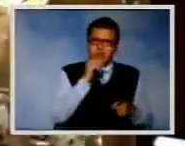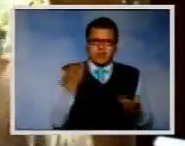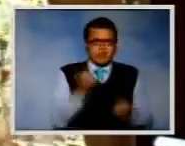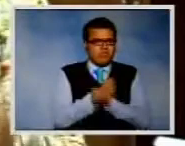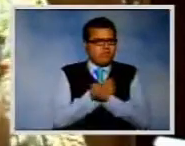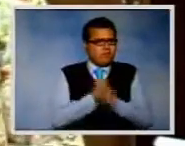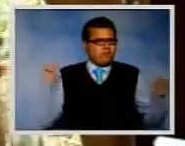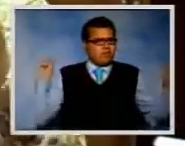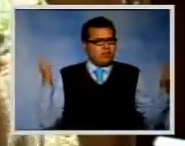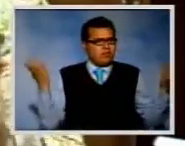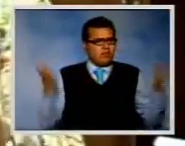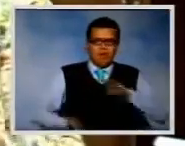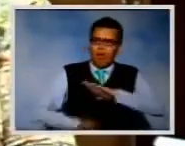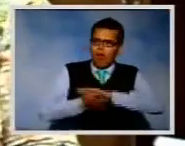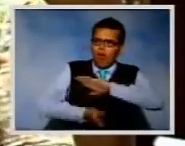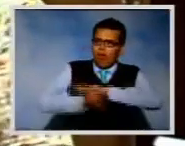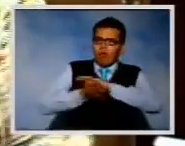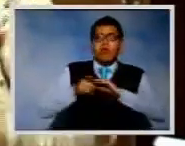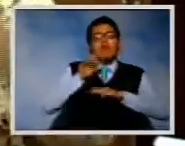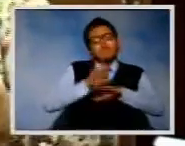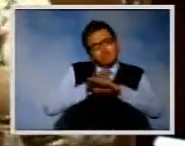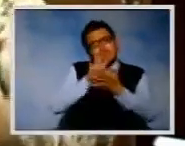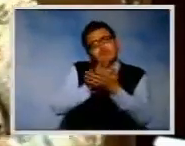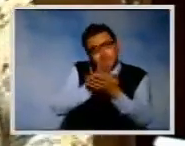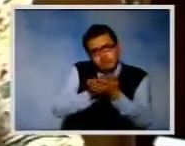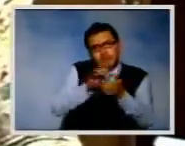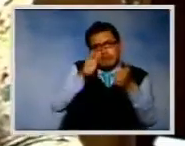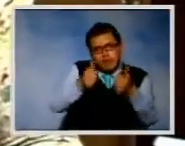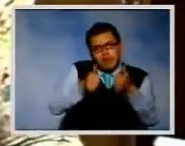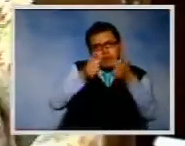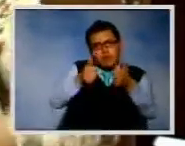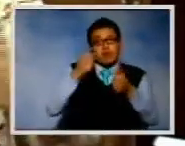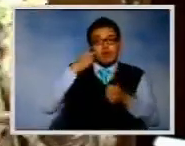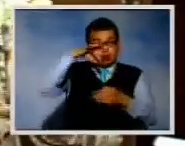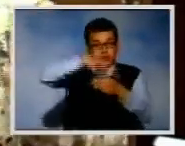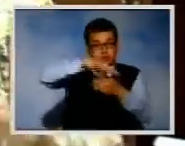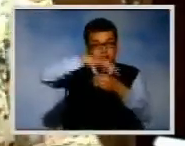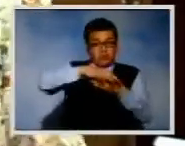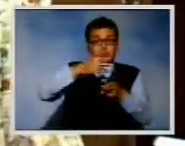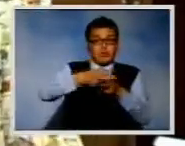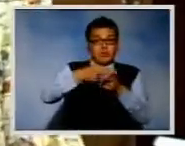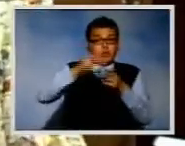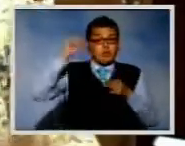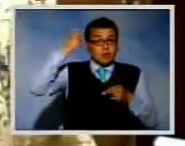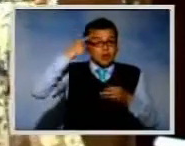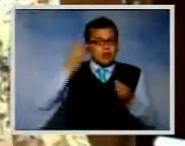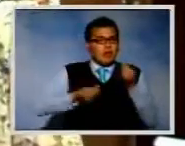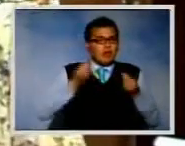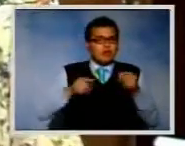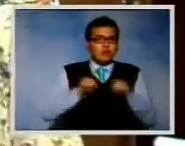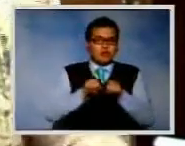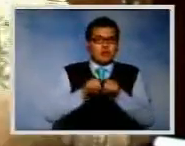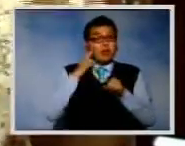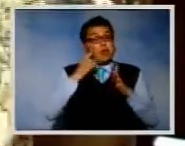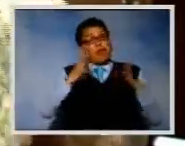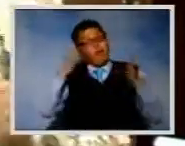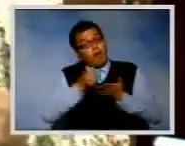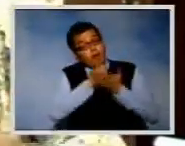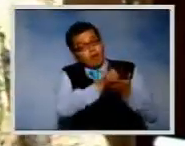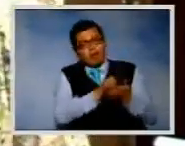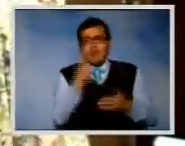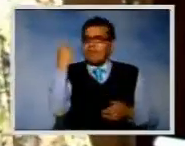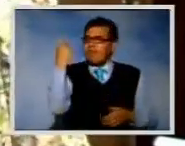que le sigan haciendo creer a estas mujeres en una época electoral que lo que el Gobierno está haciendo es muy grande por ellos, falta